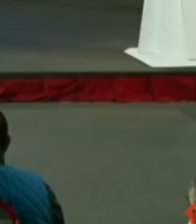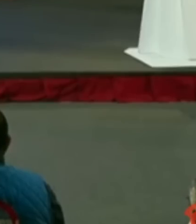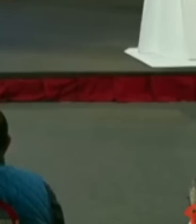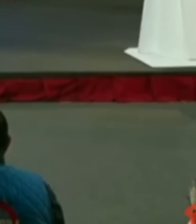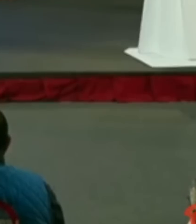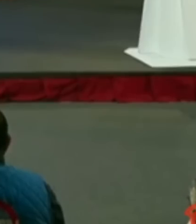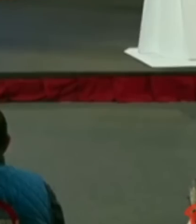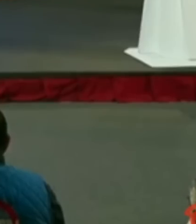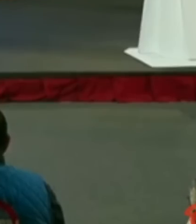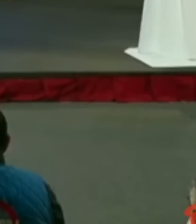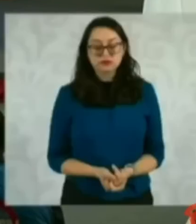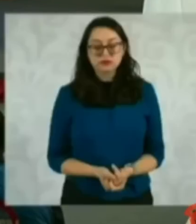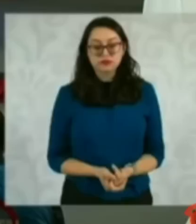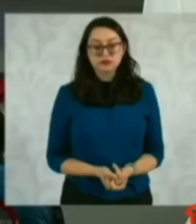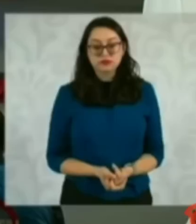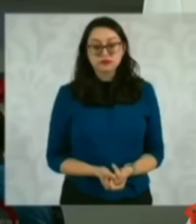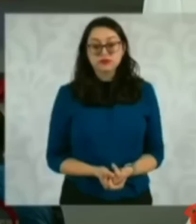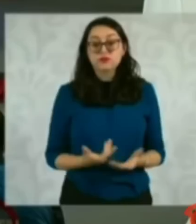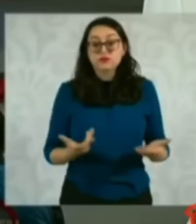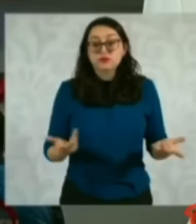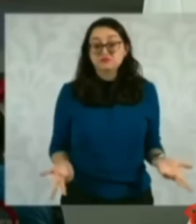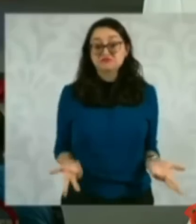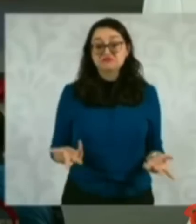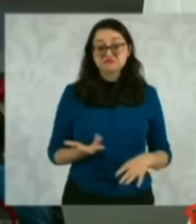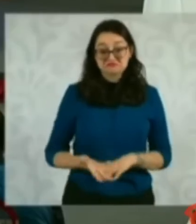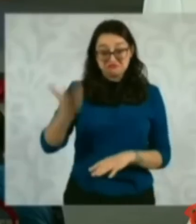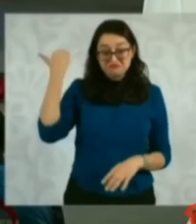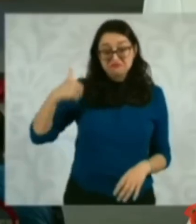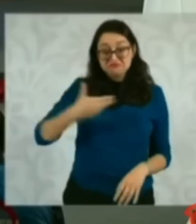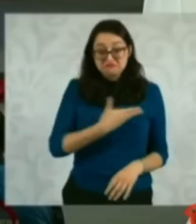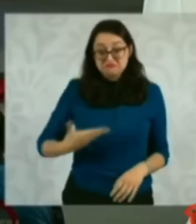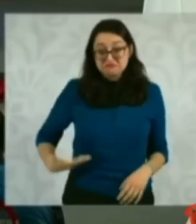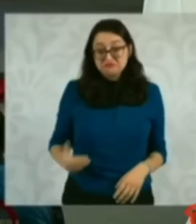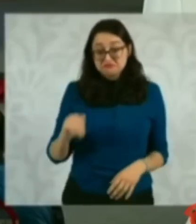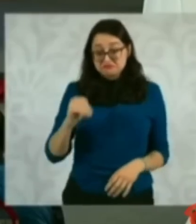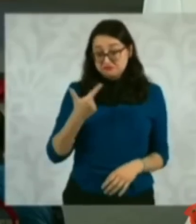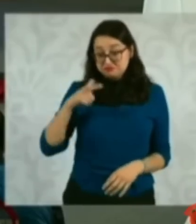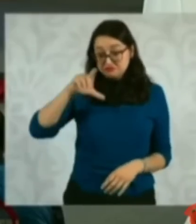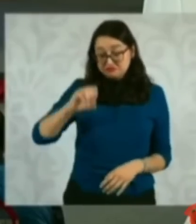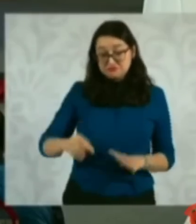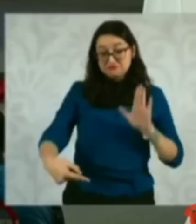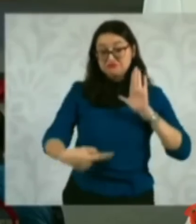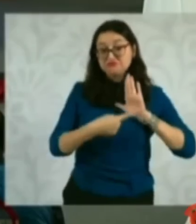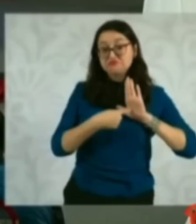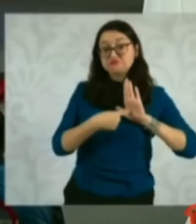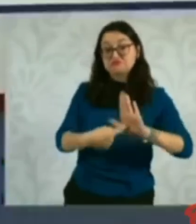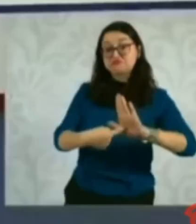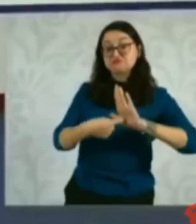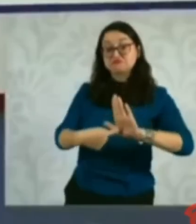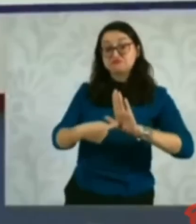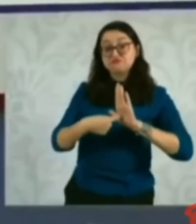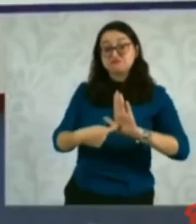Esto lo puso aquí el presidente López Obrador en su momento. Es el libro de Sarkozy,